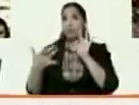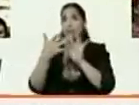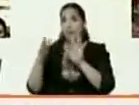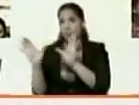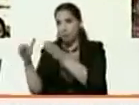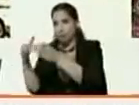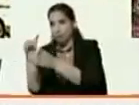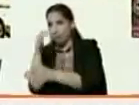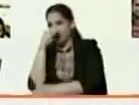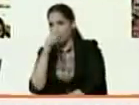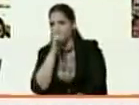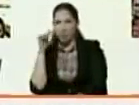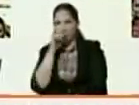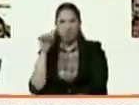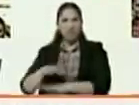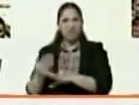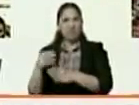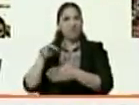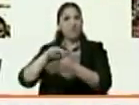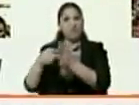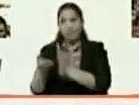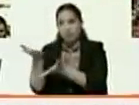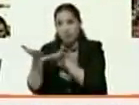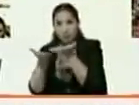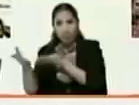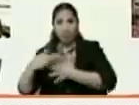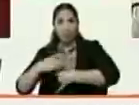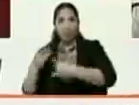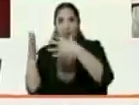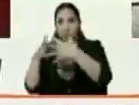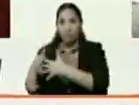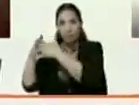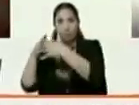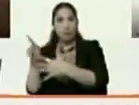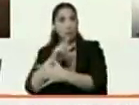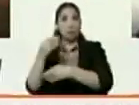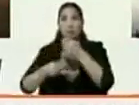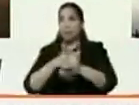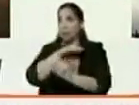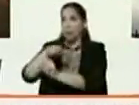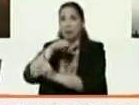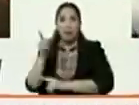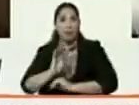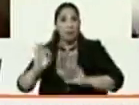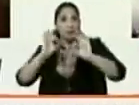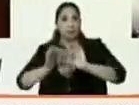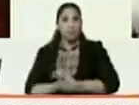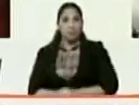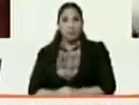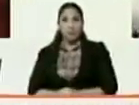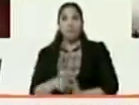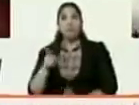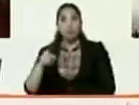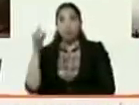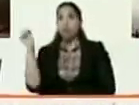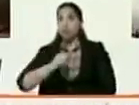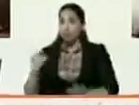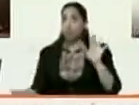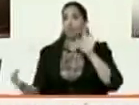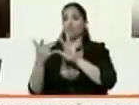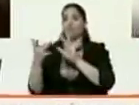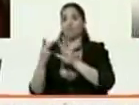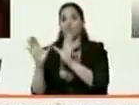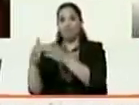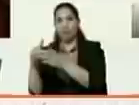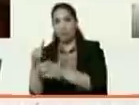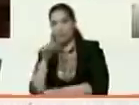narcotráfico, pero como sirven los intereses de Estados Unidos, no le hacen nada. Ese sí está vinculado al narcotráfico, un